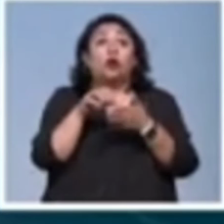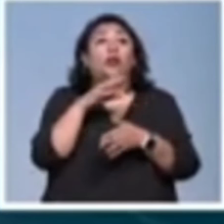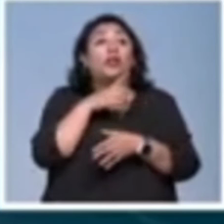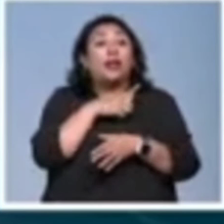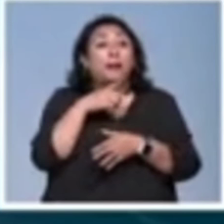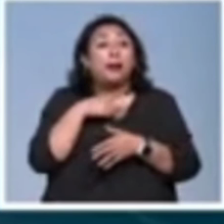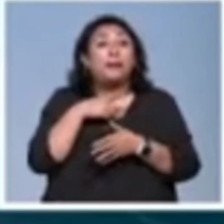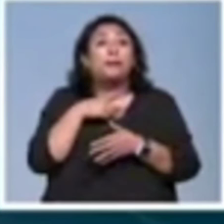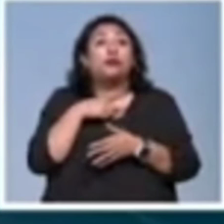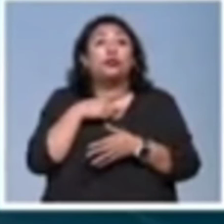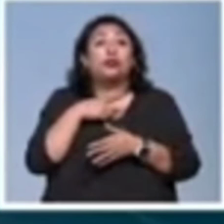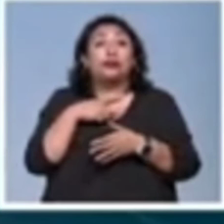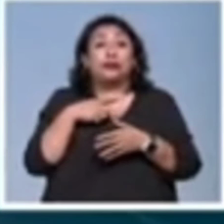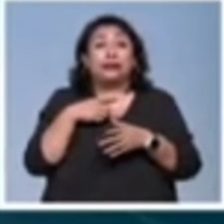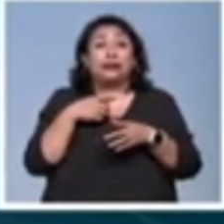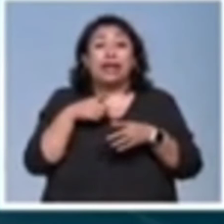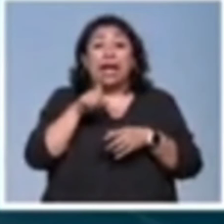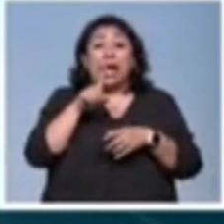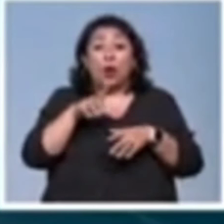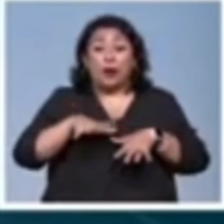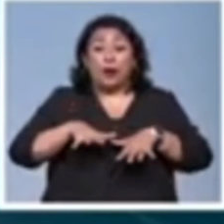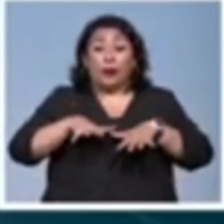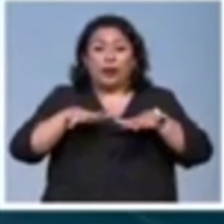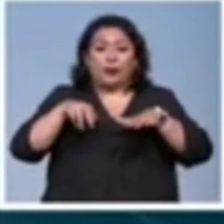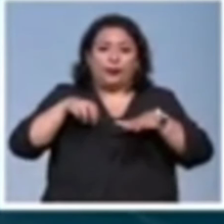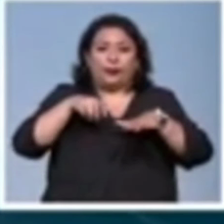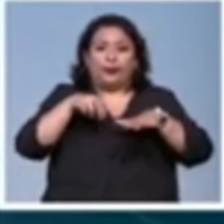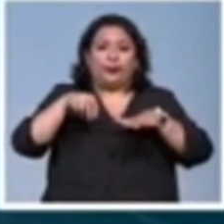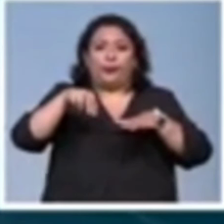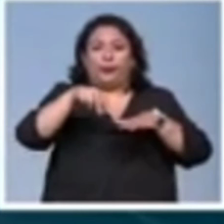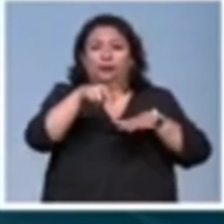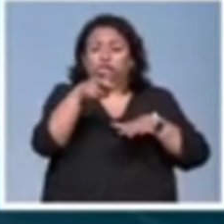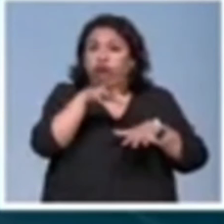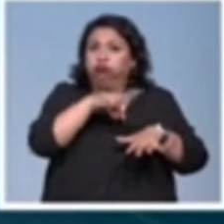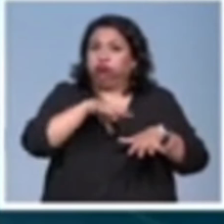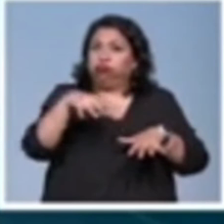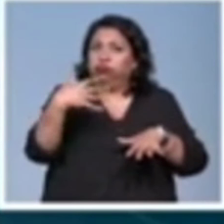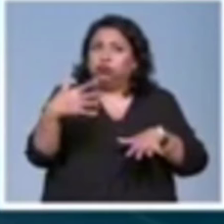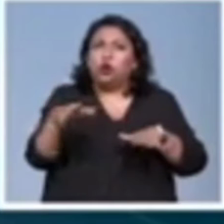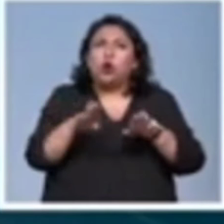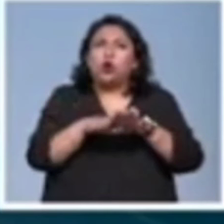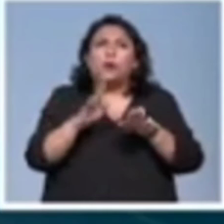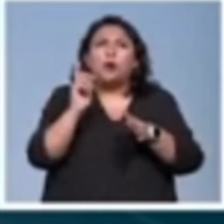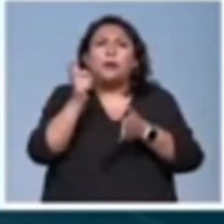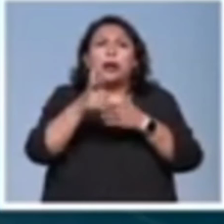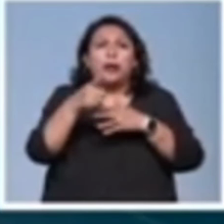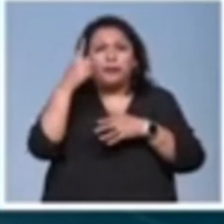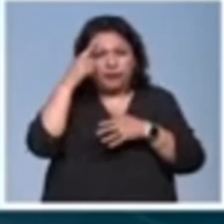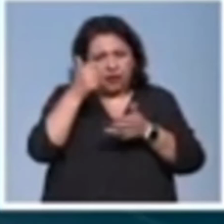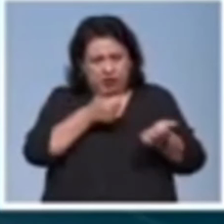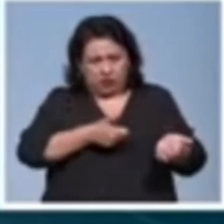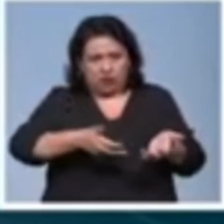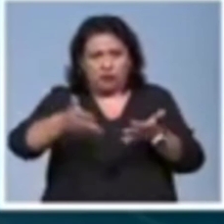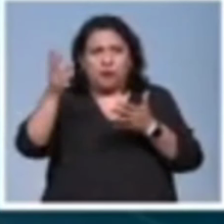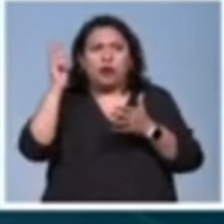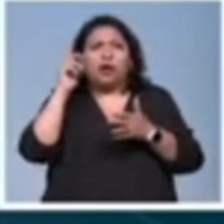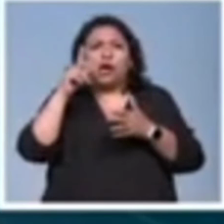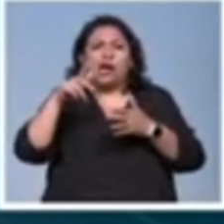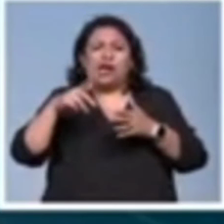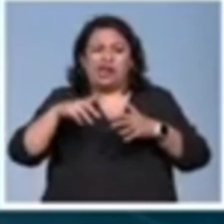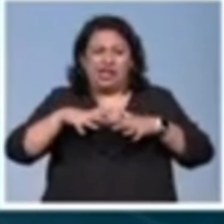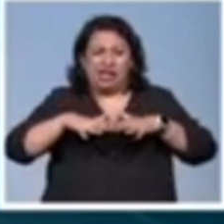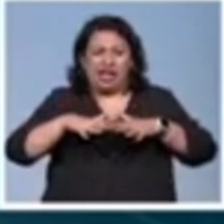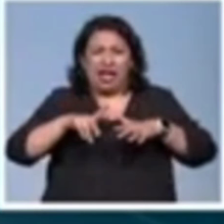que cruzar las calles inundadas, ¿sí? Eso es increíble. Cómo se pagaba para que lo transportaran a uno en esas